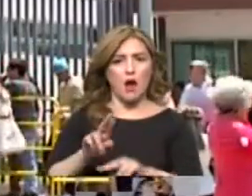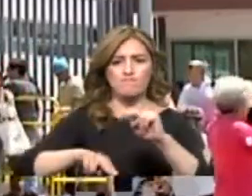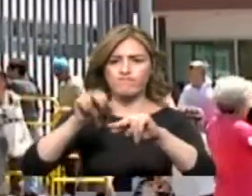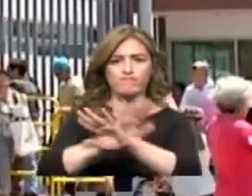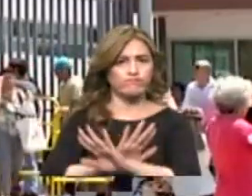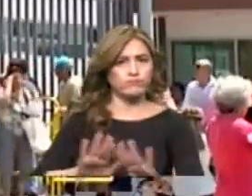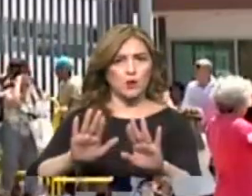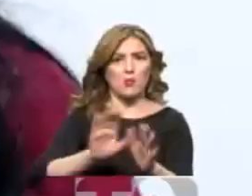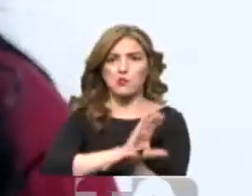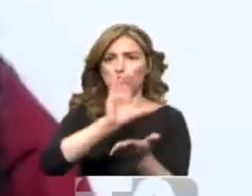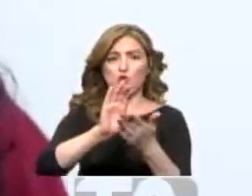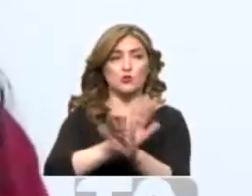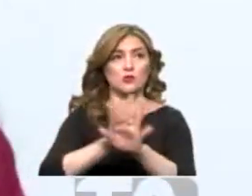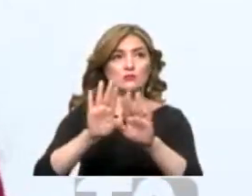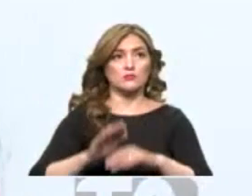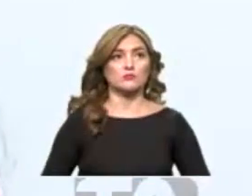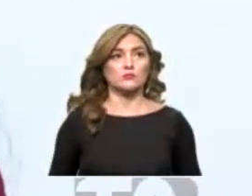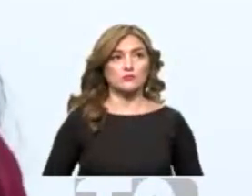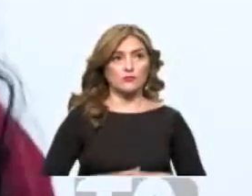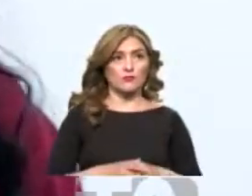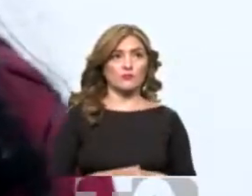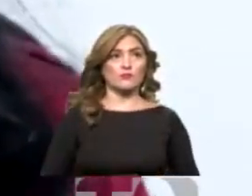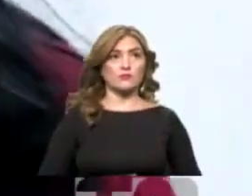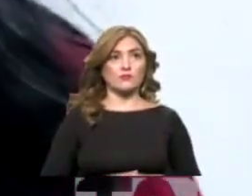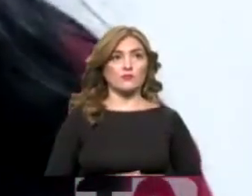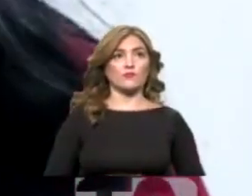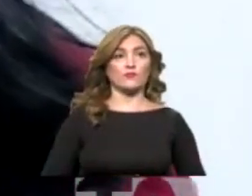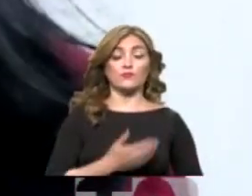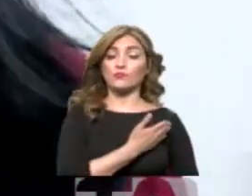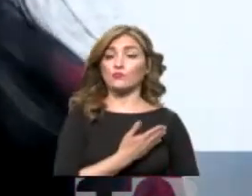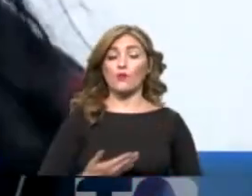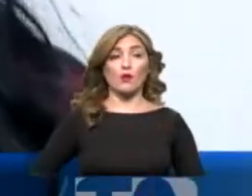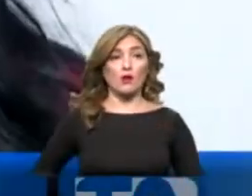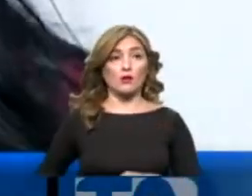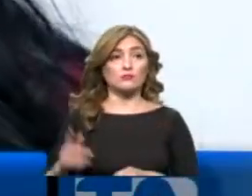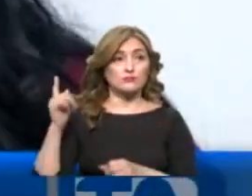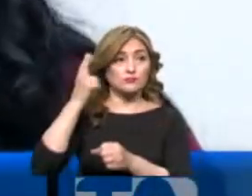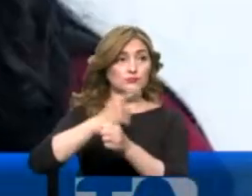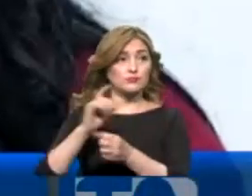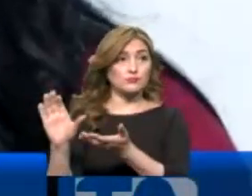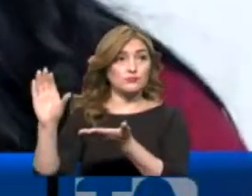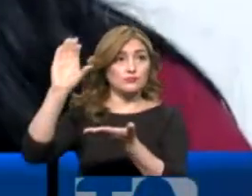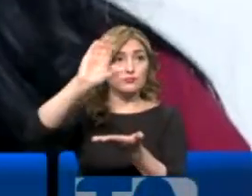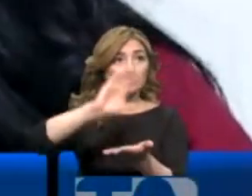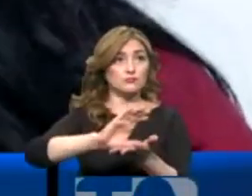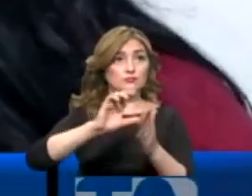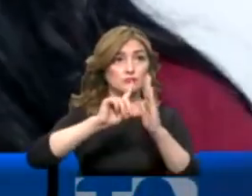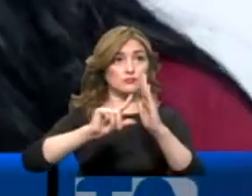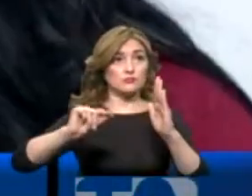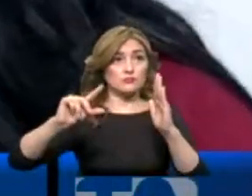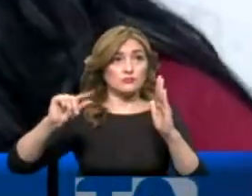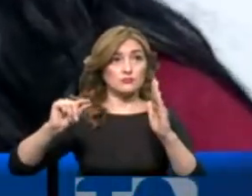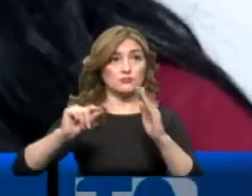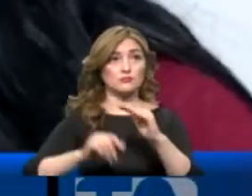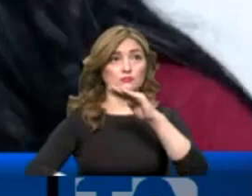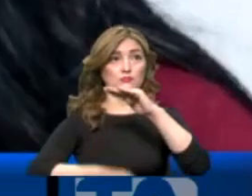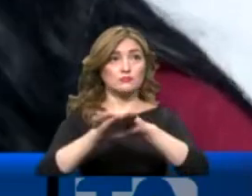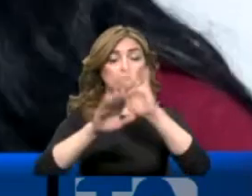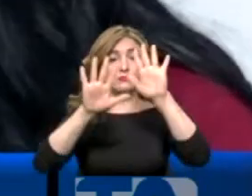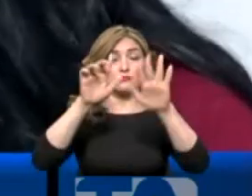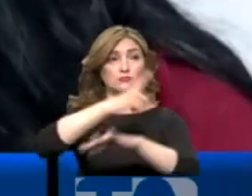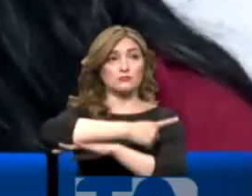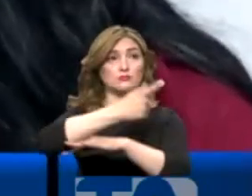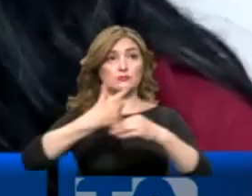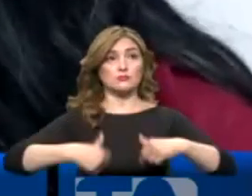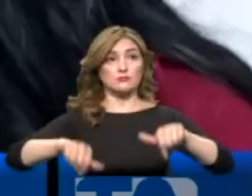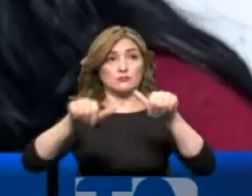esta área ya fue asignado. El señor presidente acaba de disponer la transferencia de recursos de parte de finanzas para aperturar máximo en 10 días el